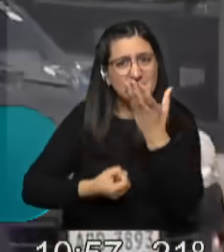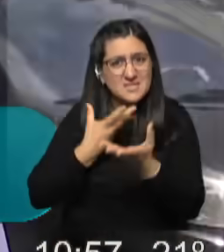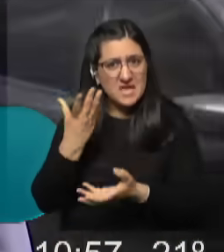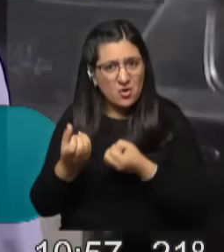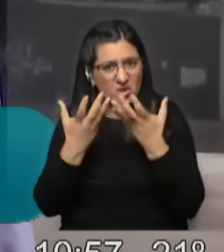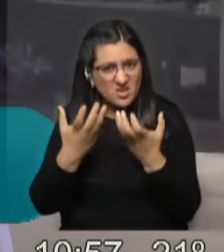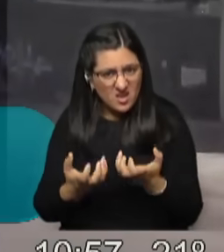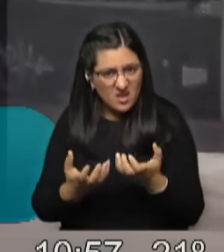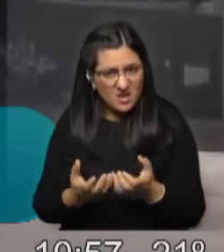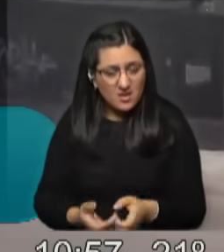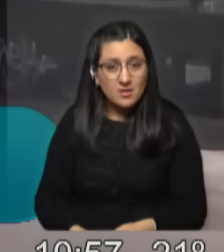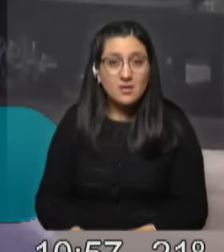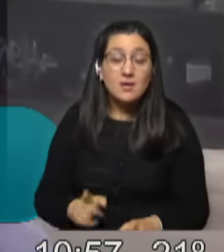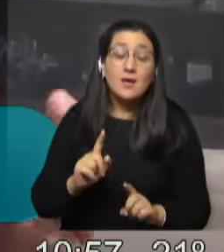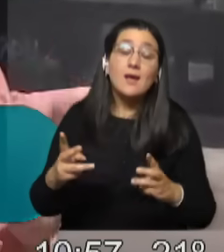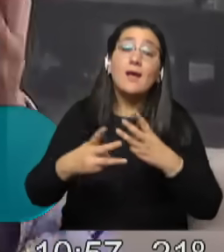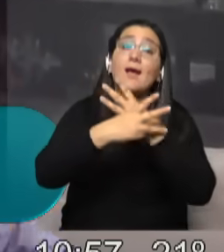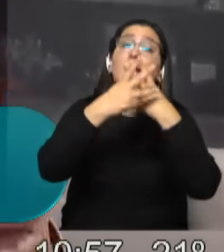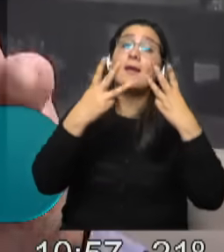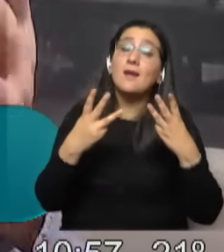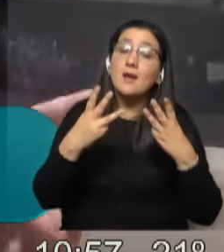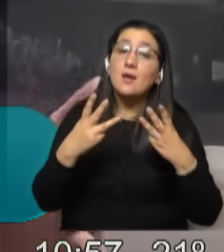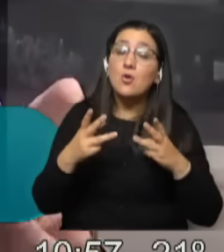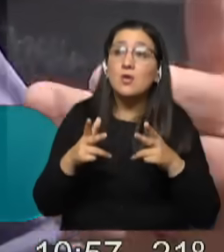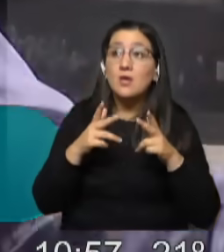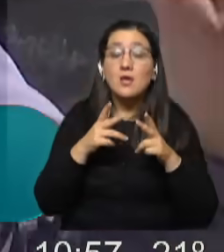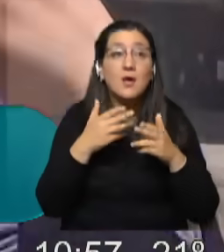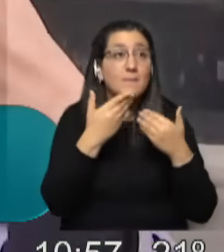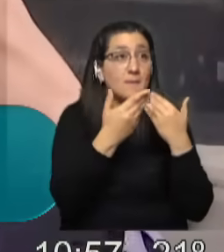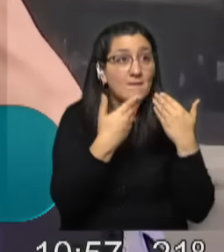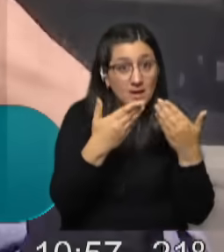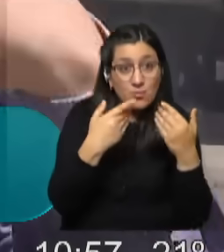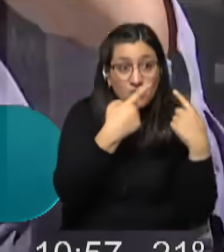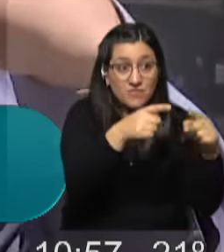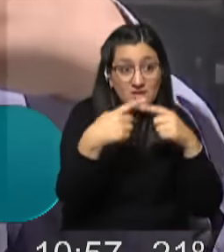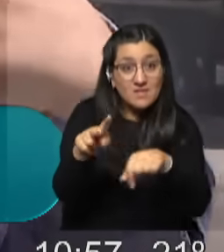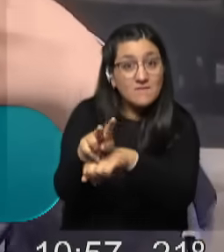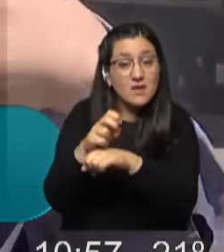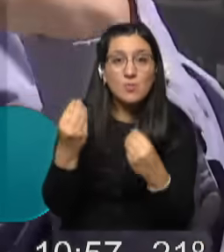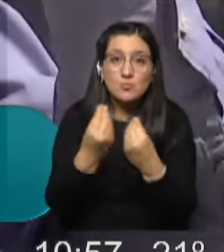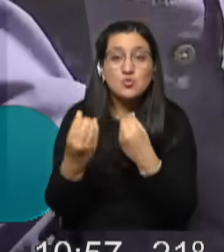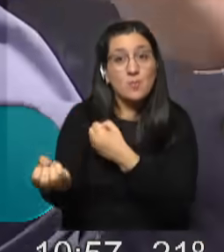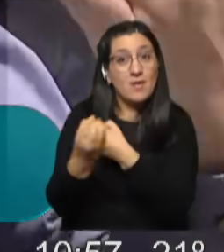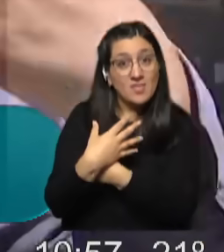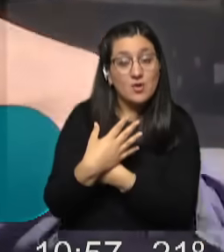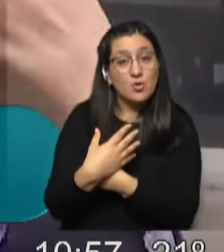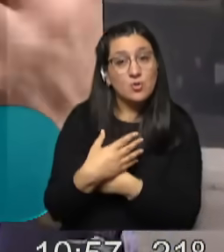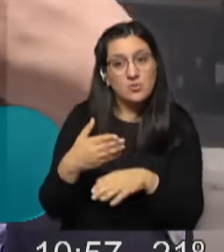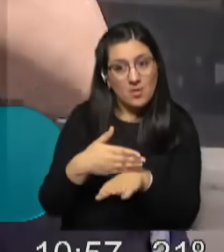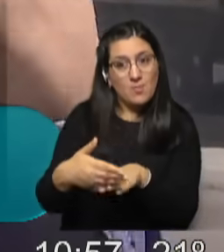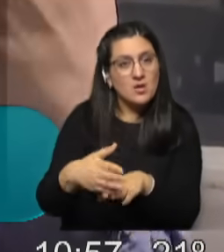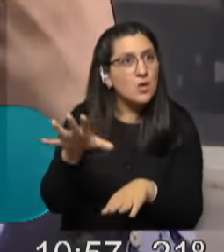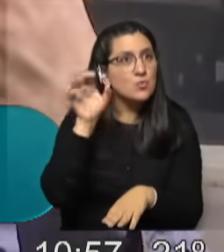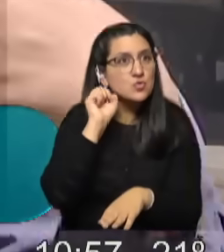quiera acerca de un tema. Por lo general, y según lo que hablamos con diferentes fiscales, porque muchos fiscales nos escribieron con posterioridad a